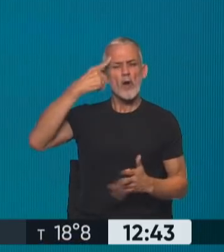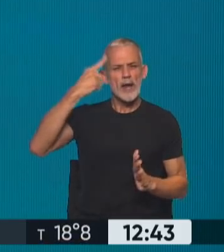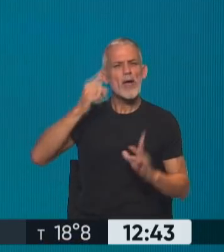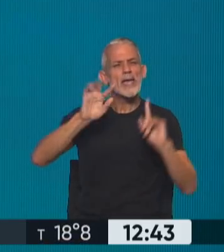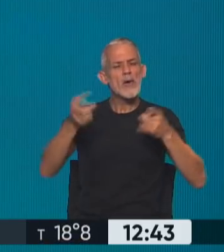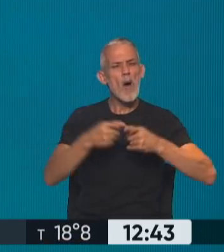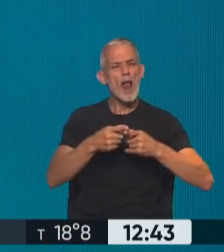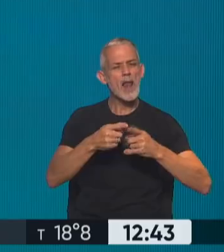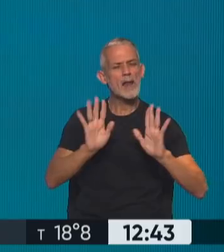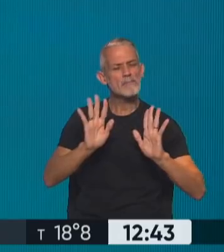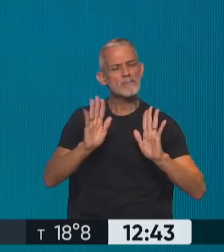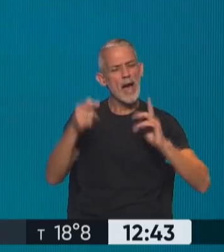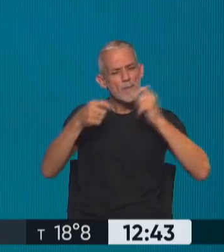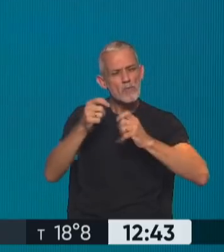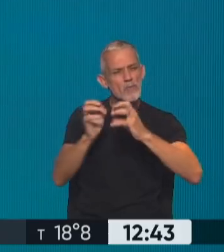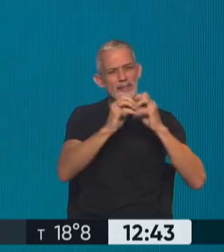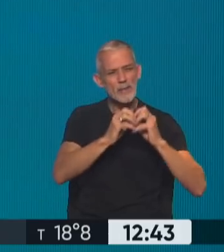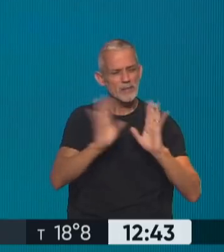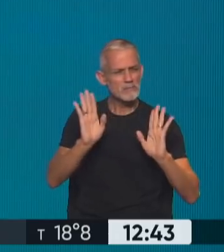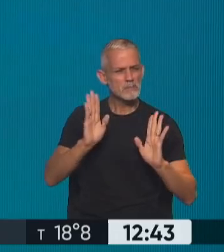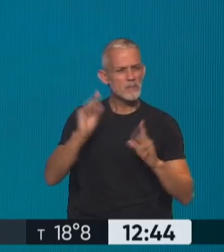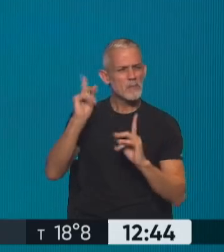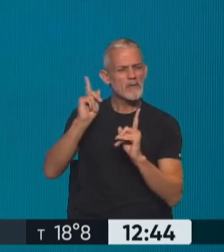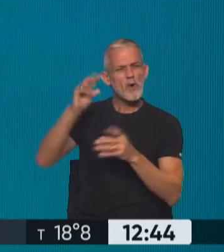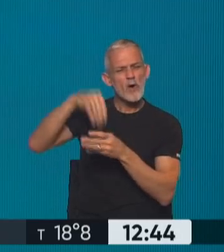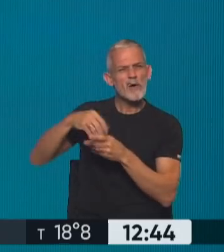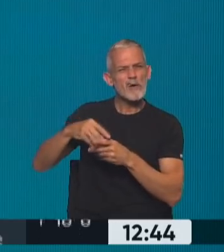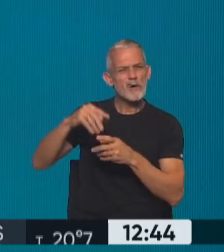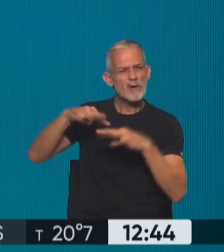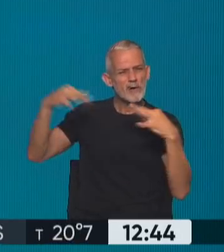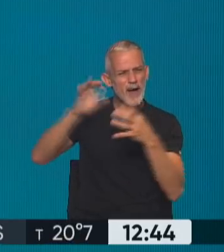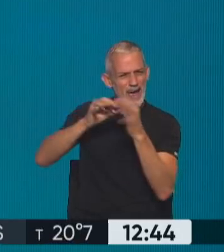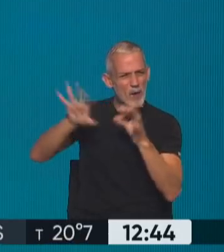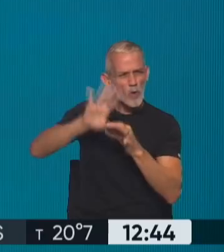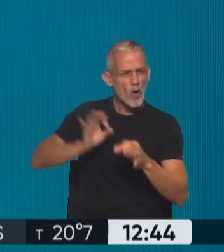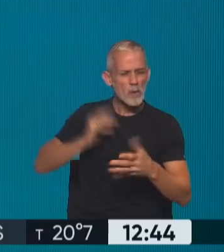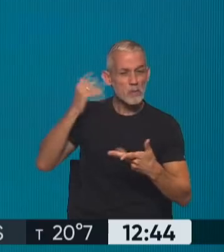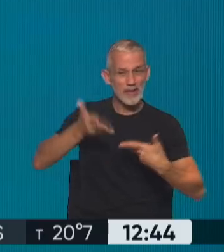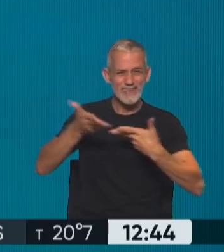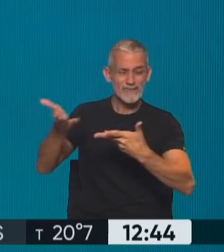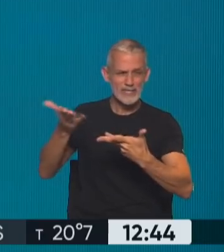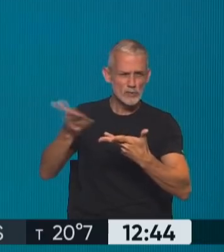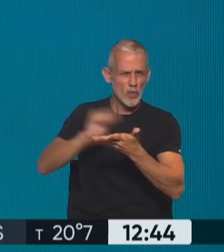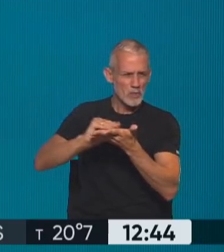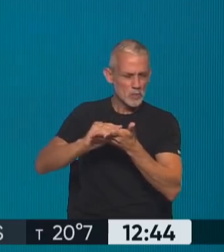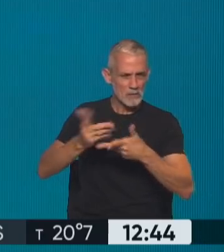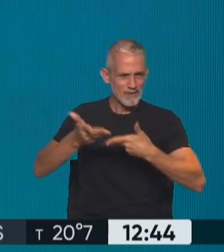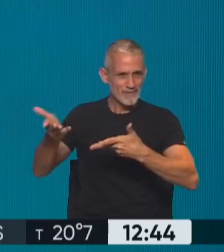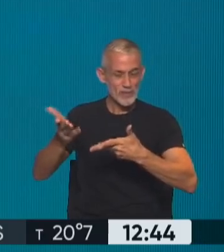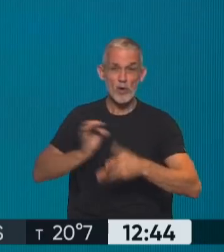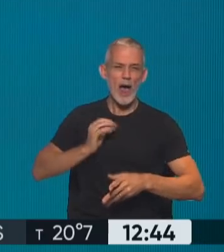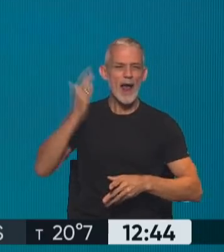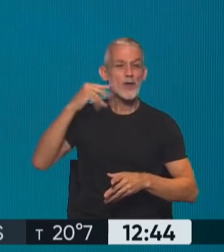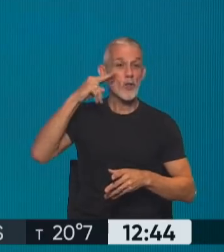aporta un debate que yo también comencé en la Unión, en el Parlamento Europeo, allá en la invitación de algunos legisladores, en el